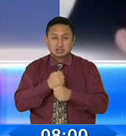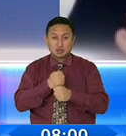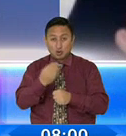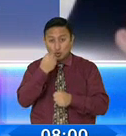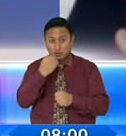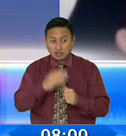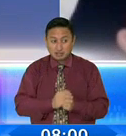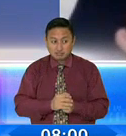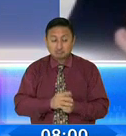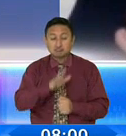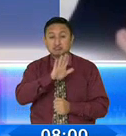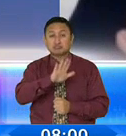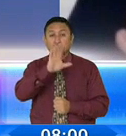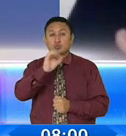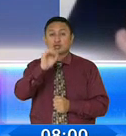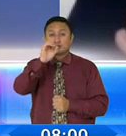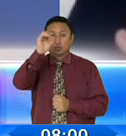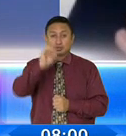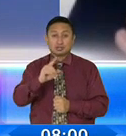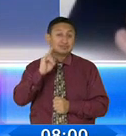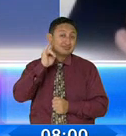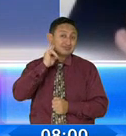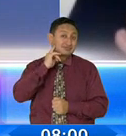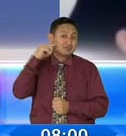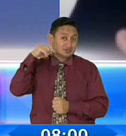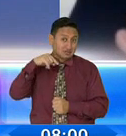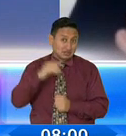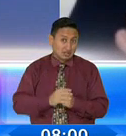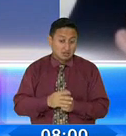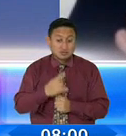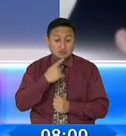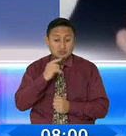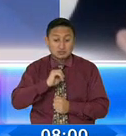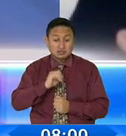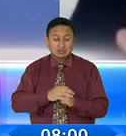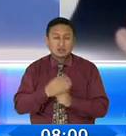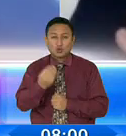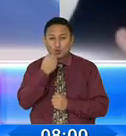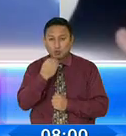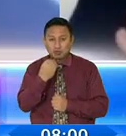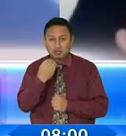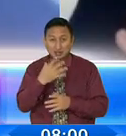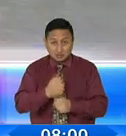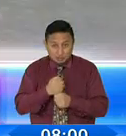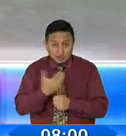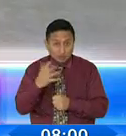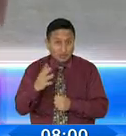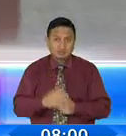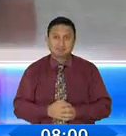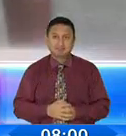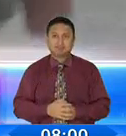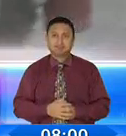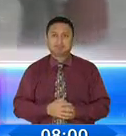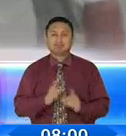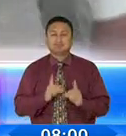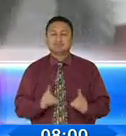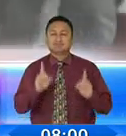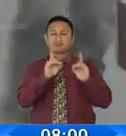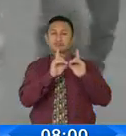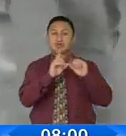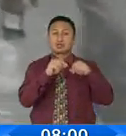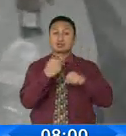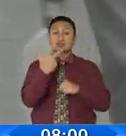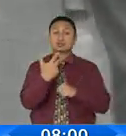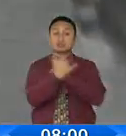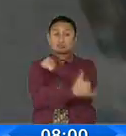el 50% de las niñas que han participado en el estudio mencionan que tienen problemas de seguridad alimentaria. Los datos consolidados de los tres